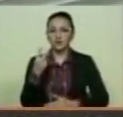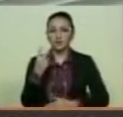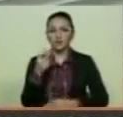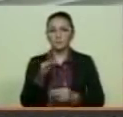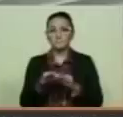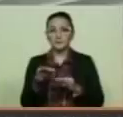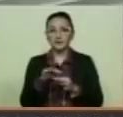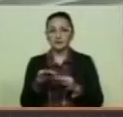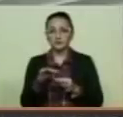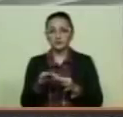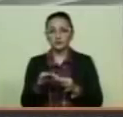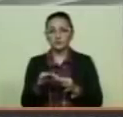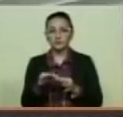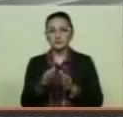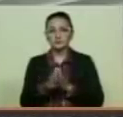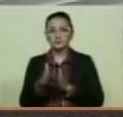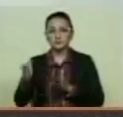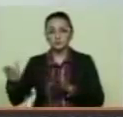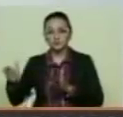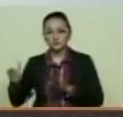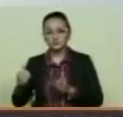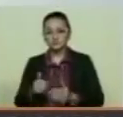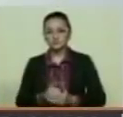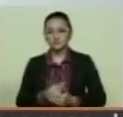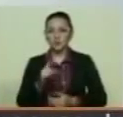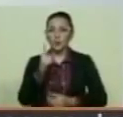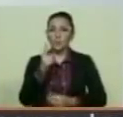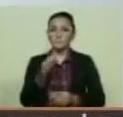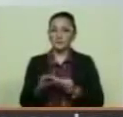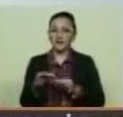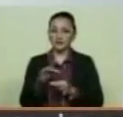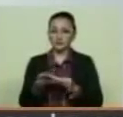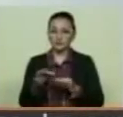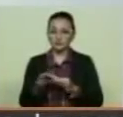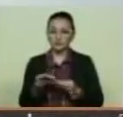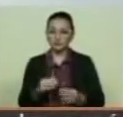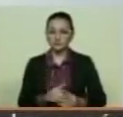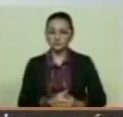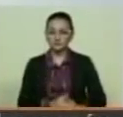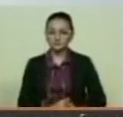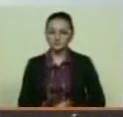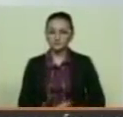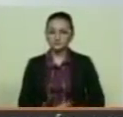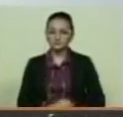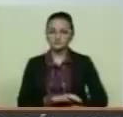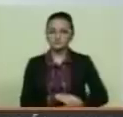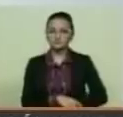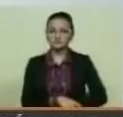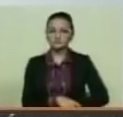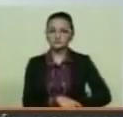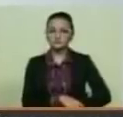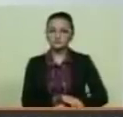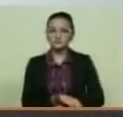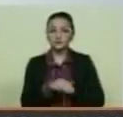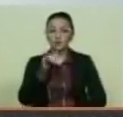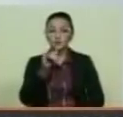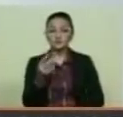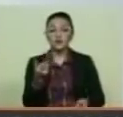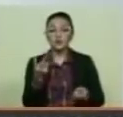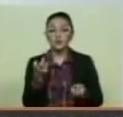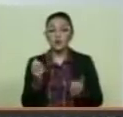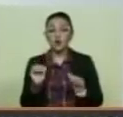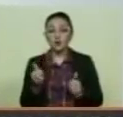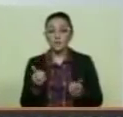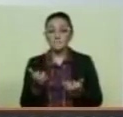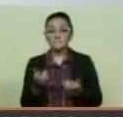2 petros. Y la prórroga tendrá un costo de 1 petro. Así que noticias sobre los costos de los pasaportes,